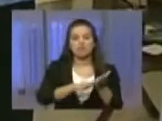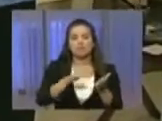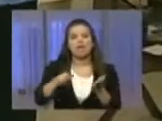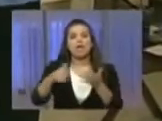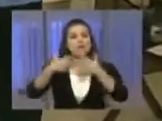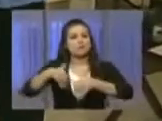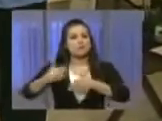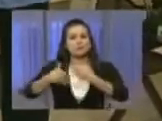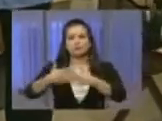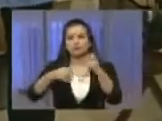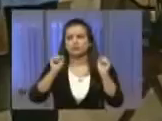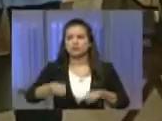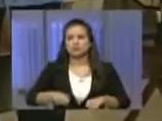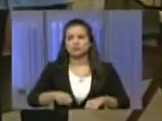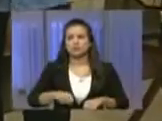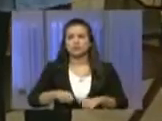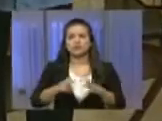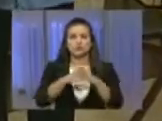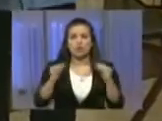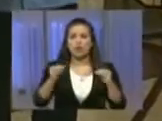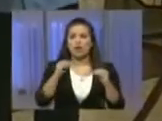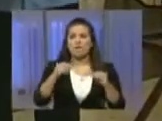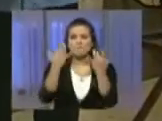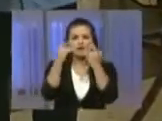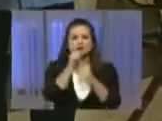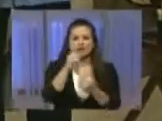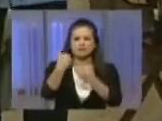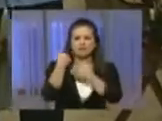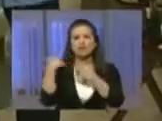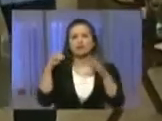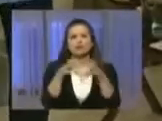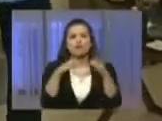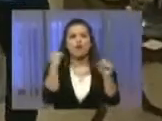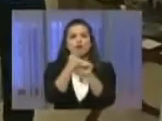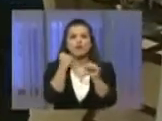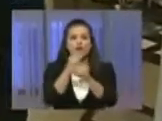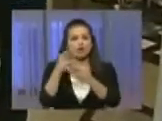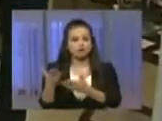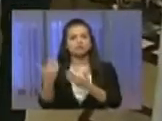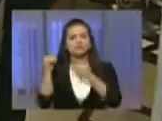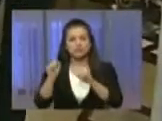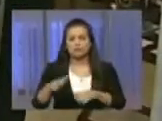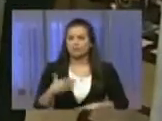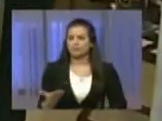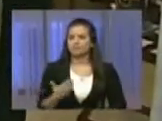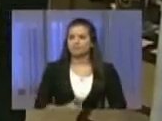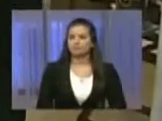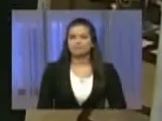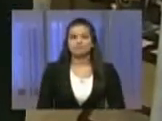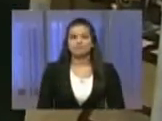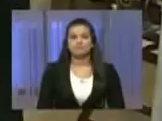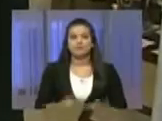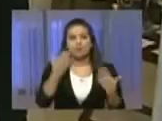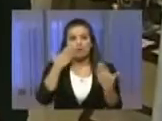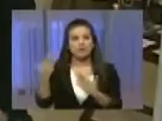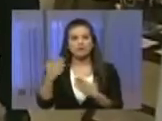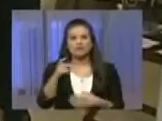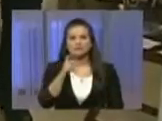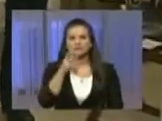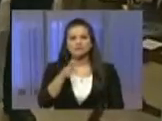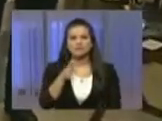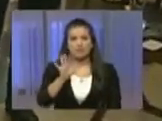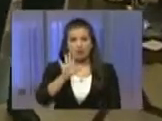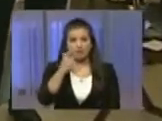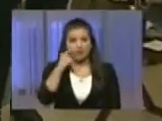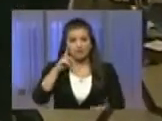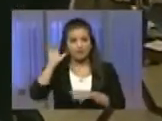producción full trabajo en manos de quién de la clase Obrera la clase que si puede Ya lo vamos a ver qué tenemos por aquí